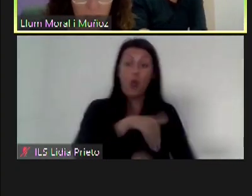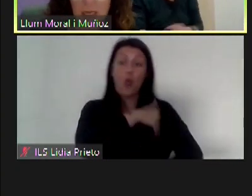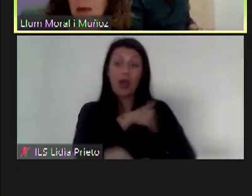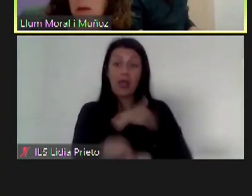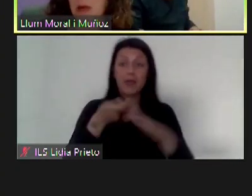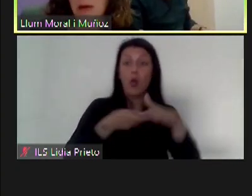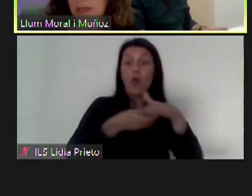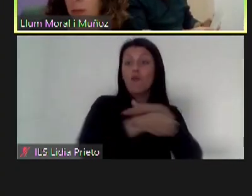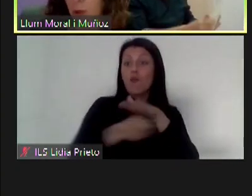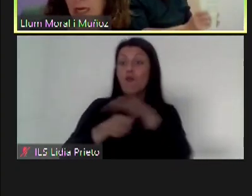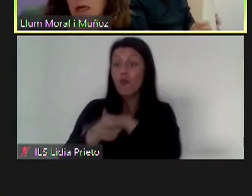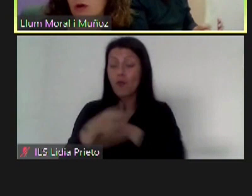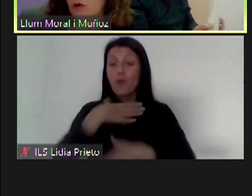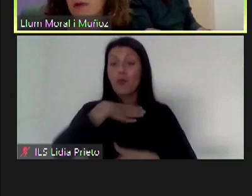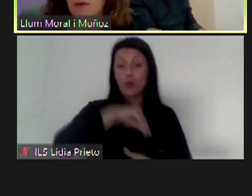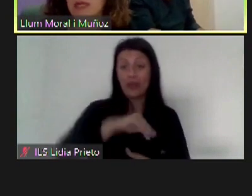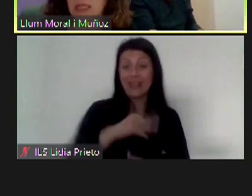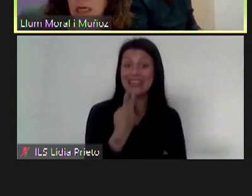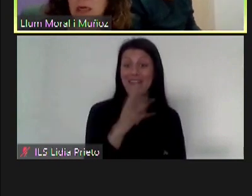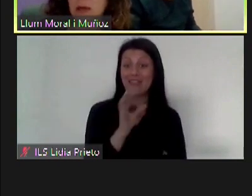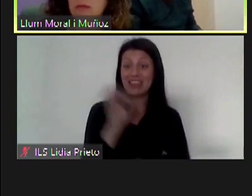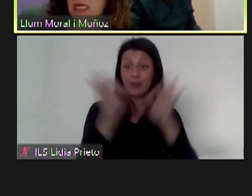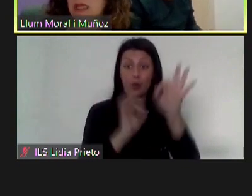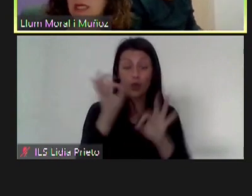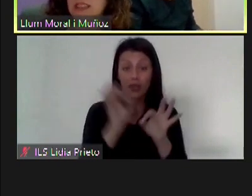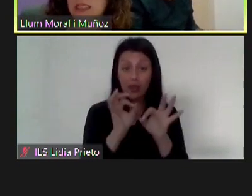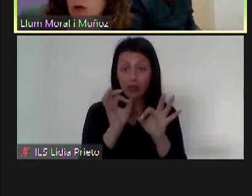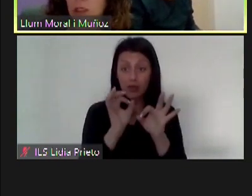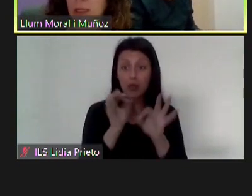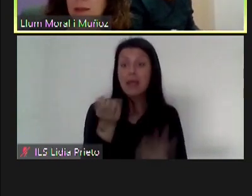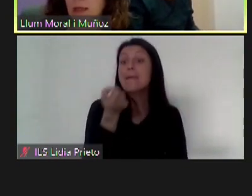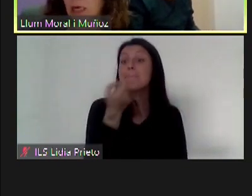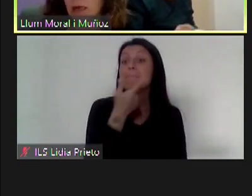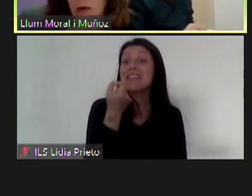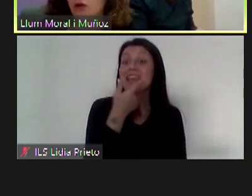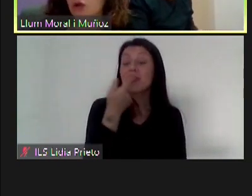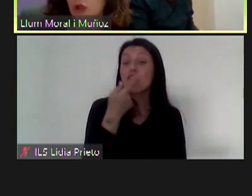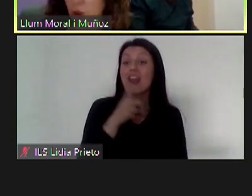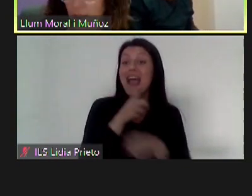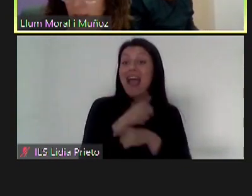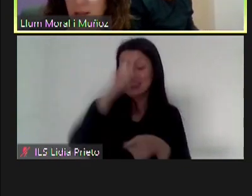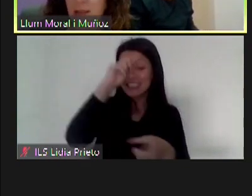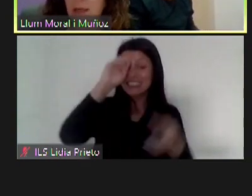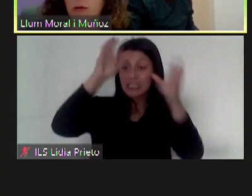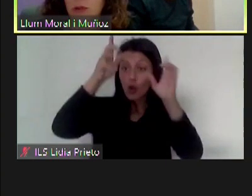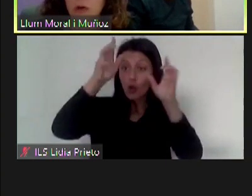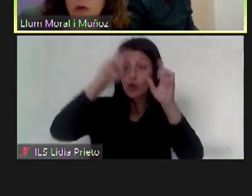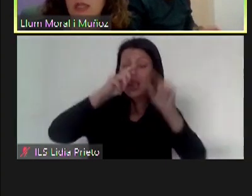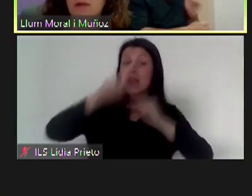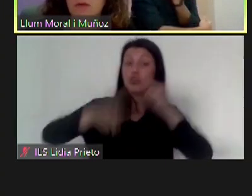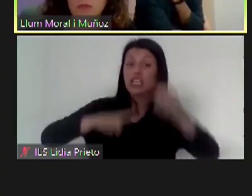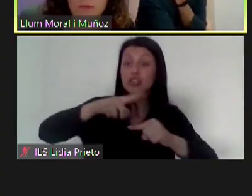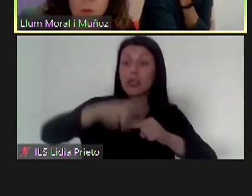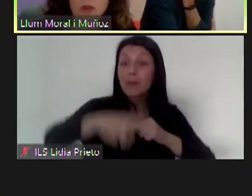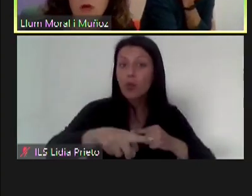años, y que el 20% no deben de mantener medicación antipsicótica en los 2 años siguientes. Entonces, esto